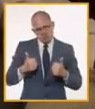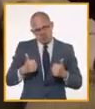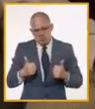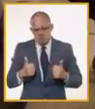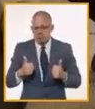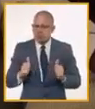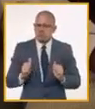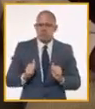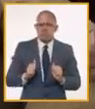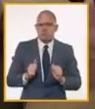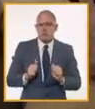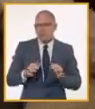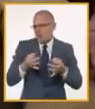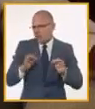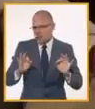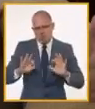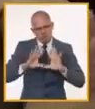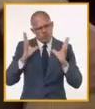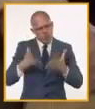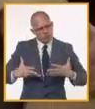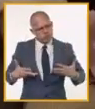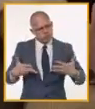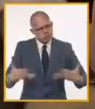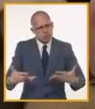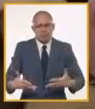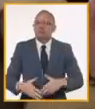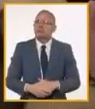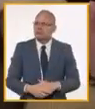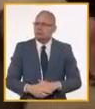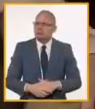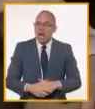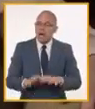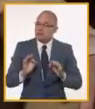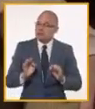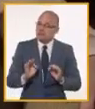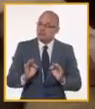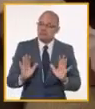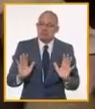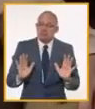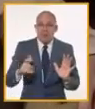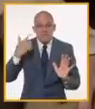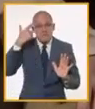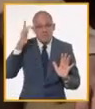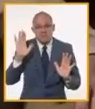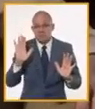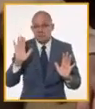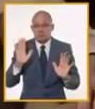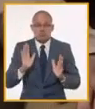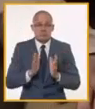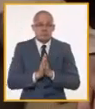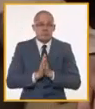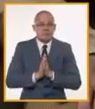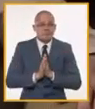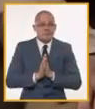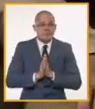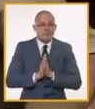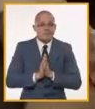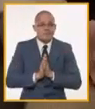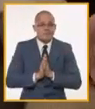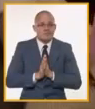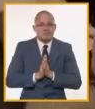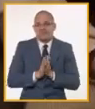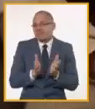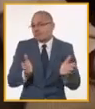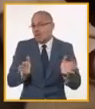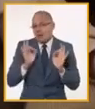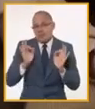yo creo que podía llegar, ¿no? Sí, yo en ese sentido he